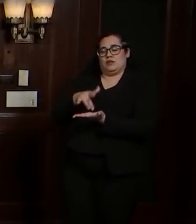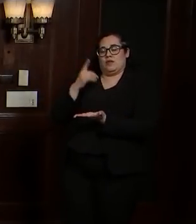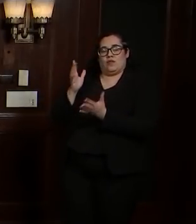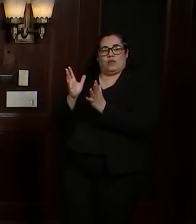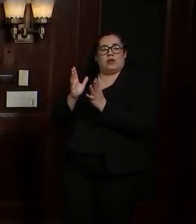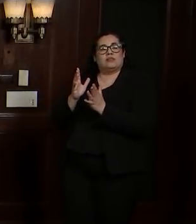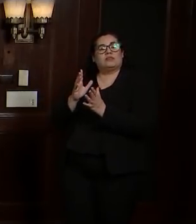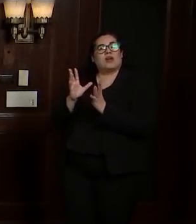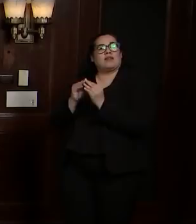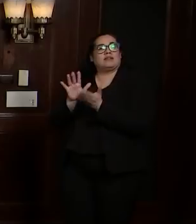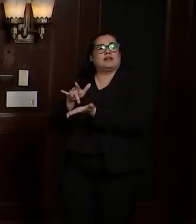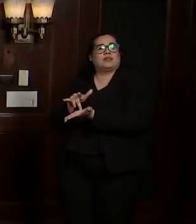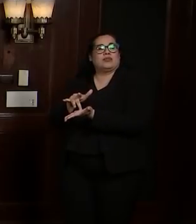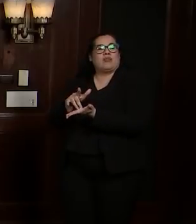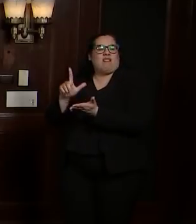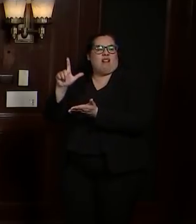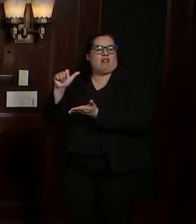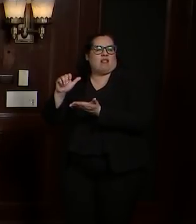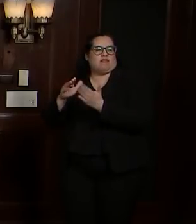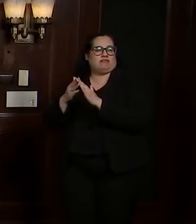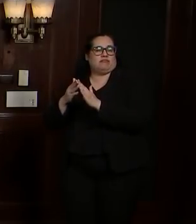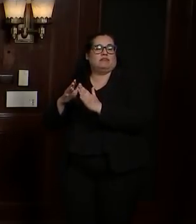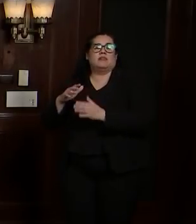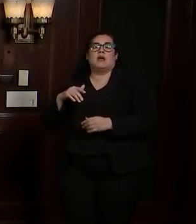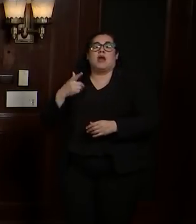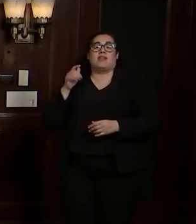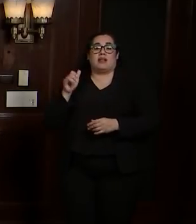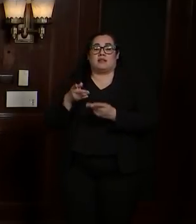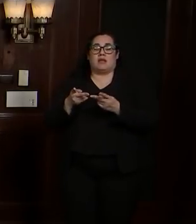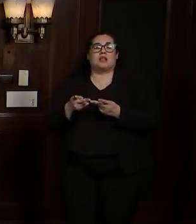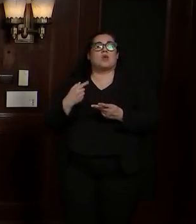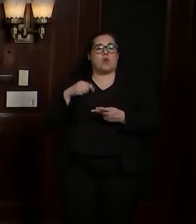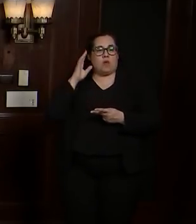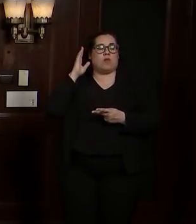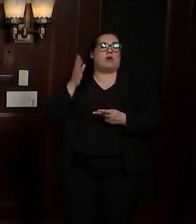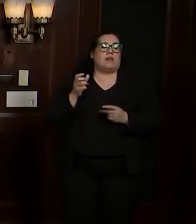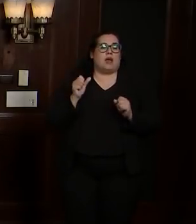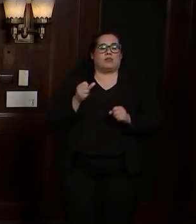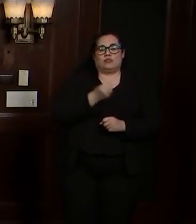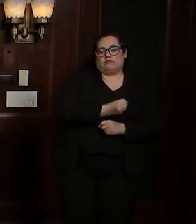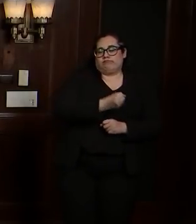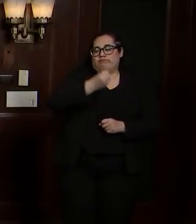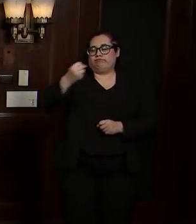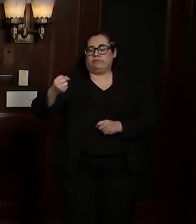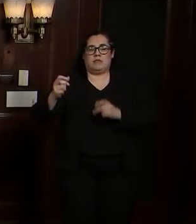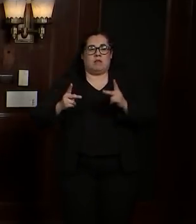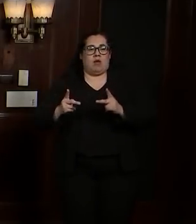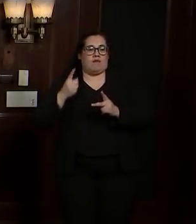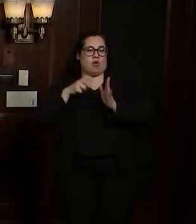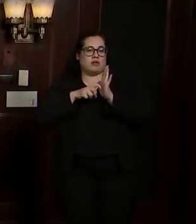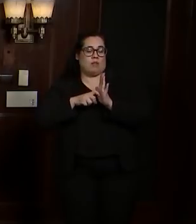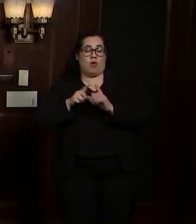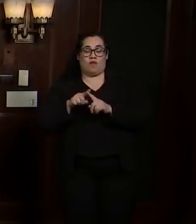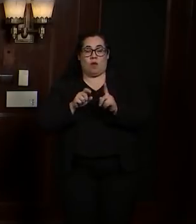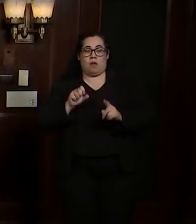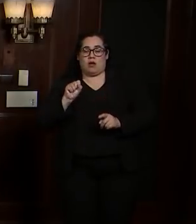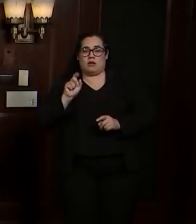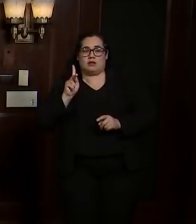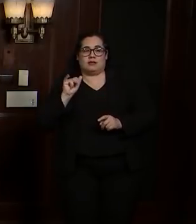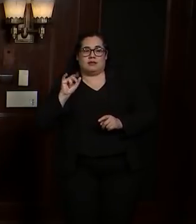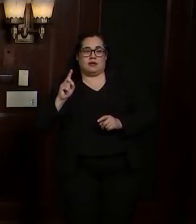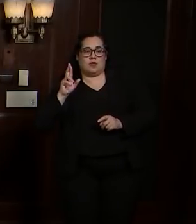convención es un lugar donde nosotros podemos poner a la gente, por ejemplo, de Skid Row o